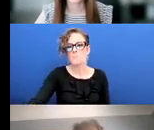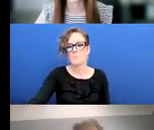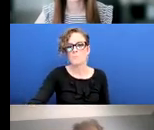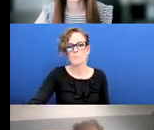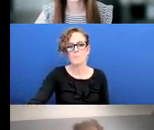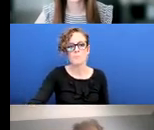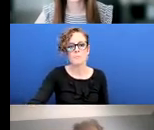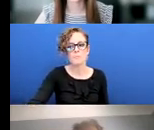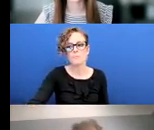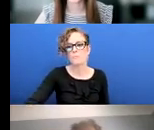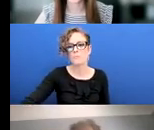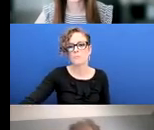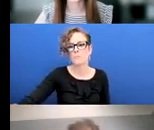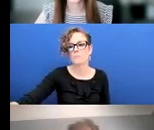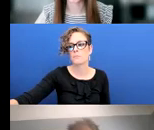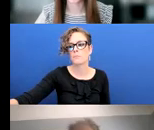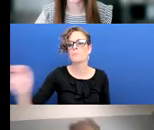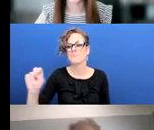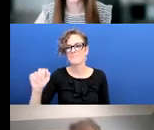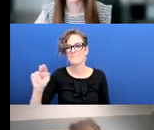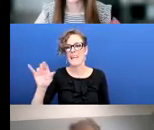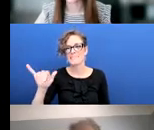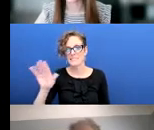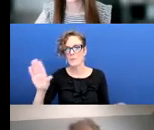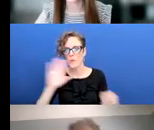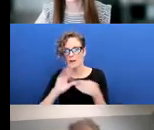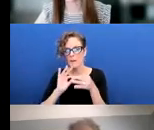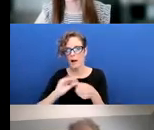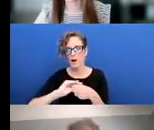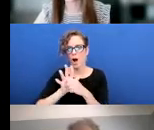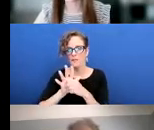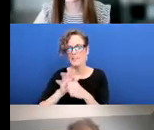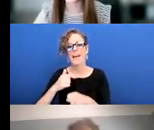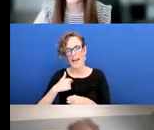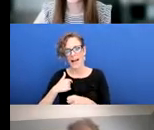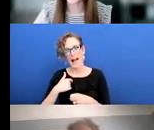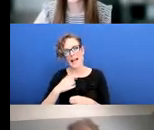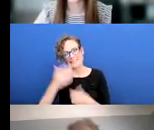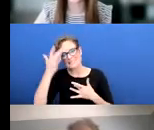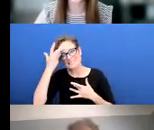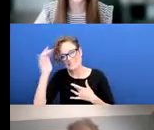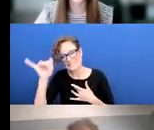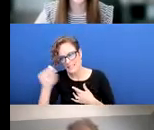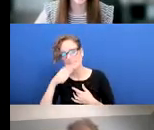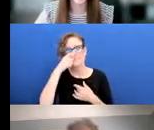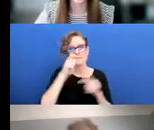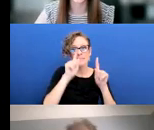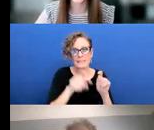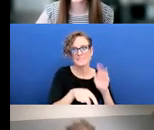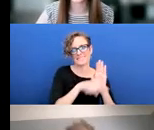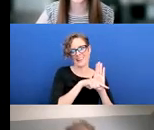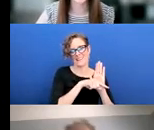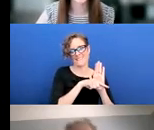Oh, and Nancy, I see your comment about COVID. I have tested negative, so It's not COVID, just a gulp, but thank